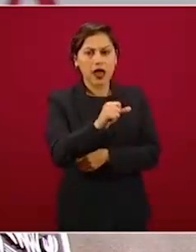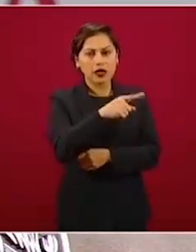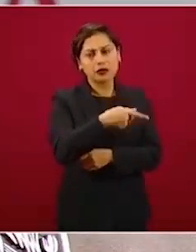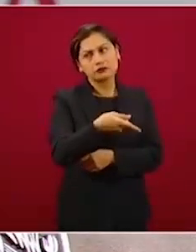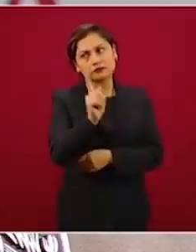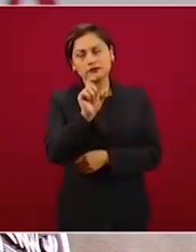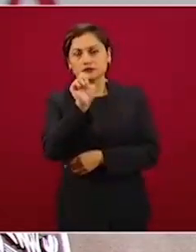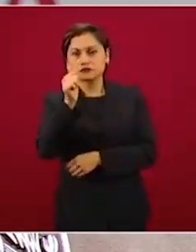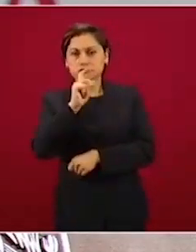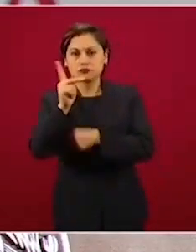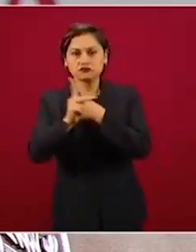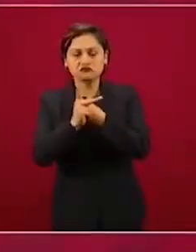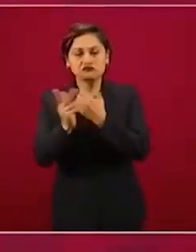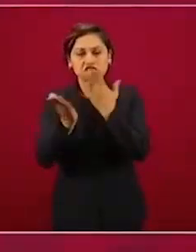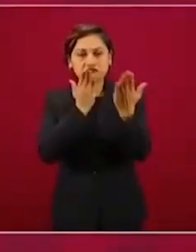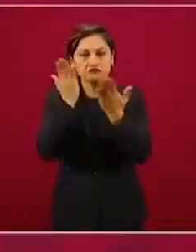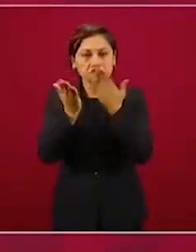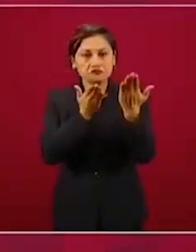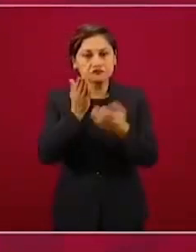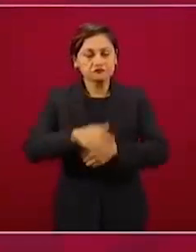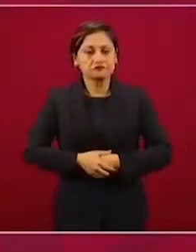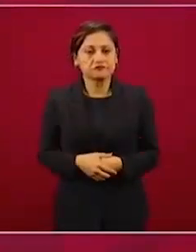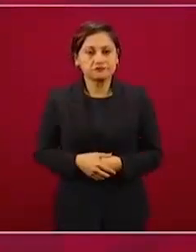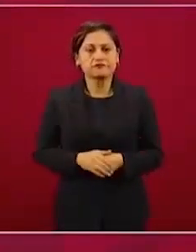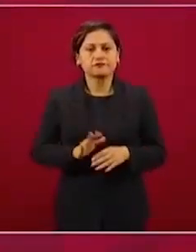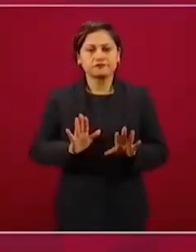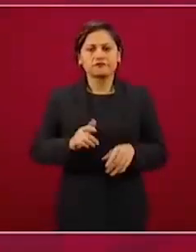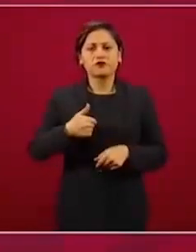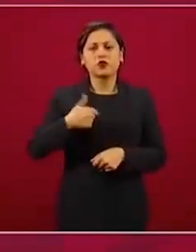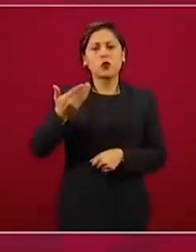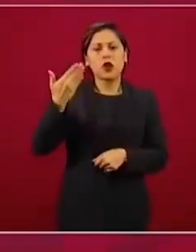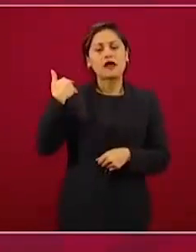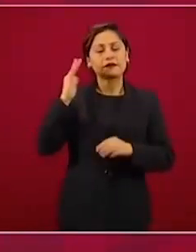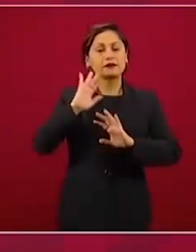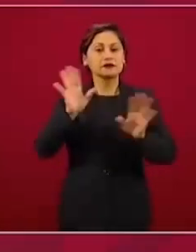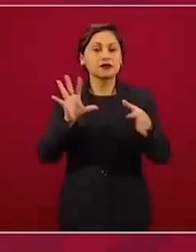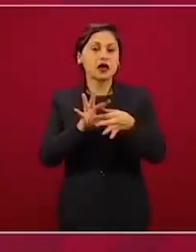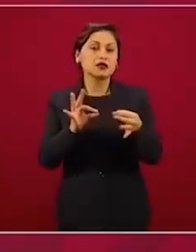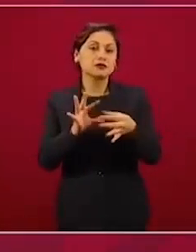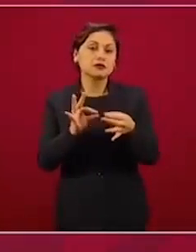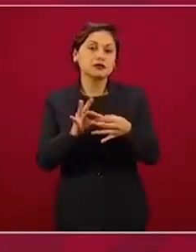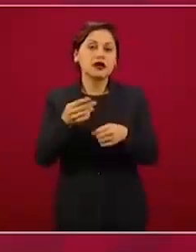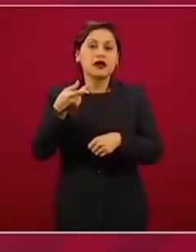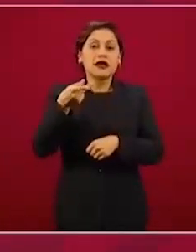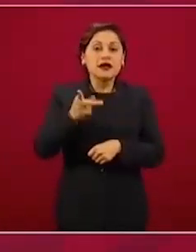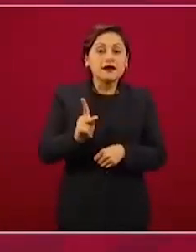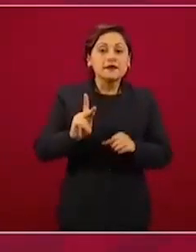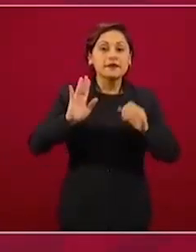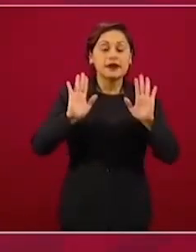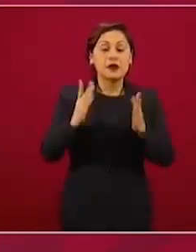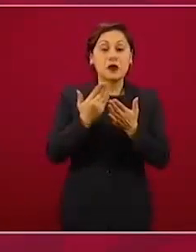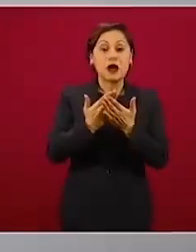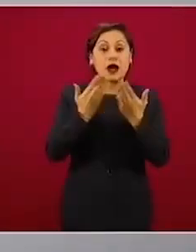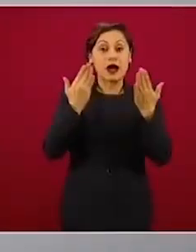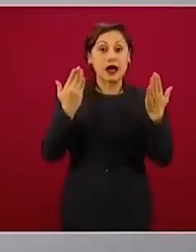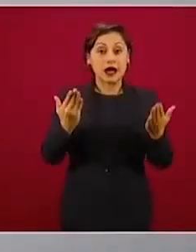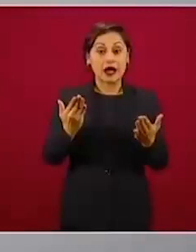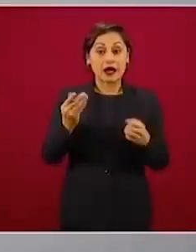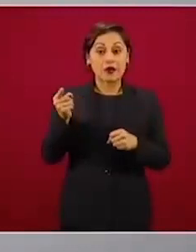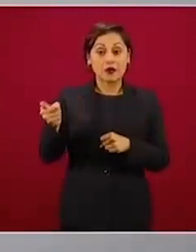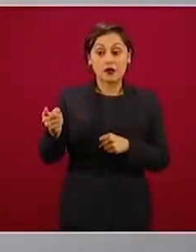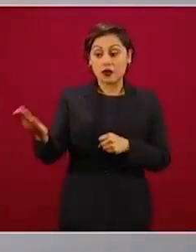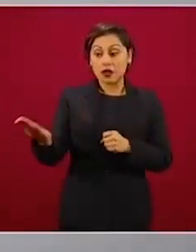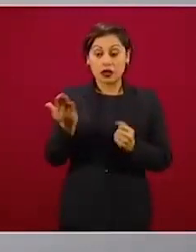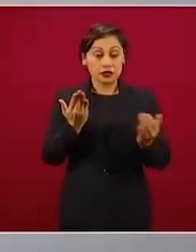Esto ya lo he dicho, pero ahora salió de que hay que cuidar lo de la aplicación